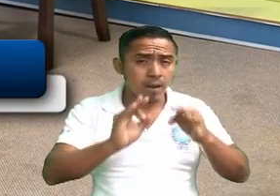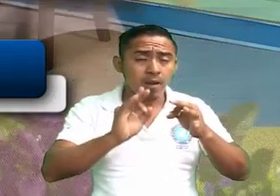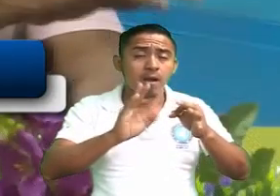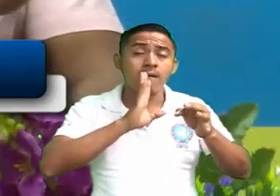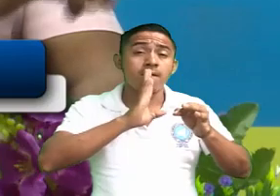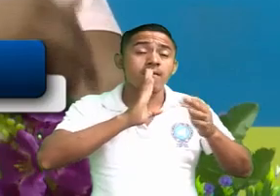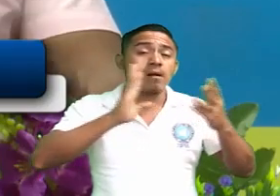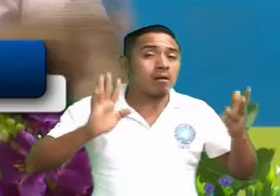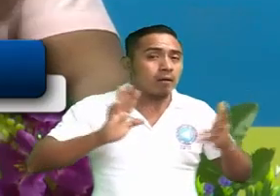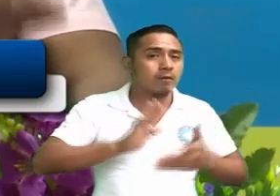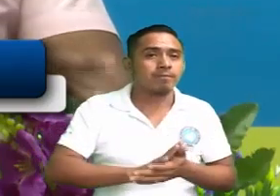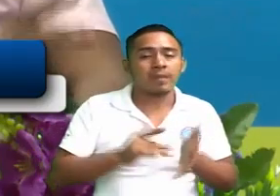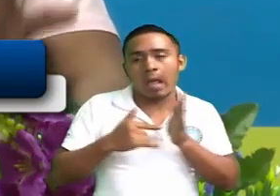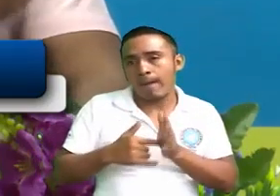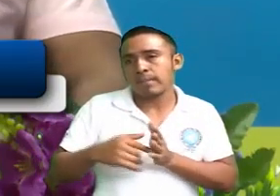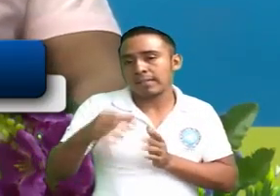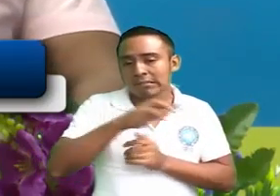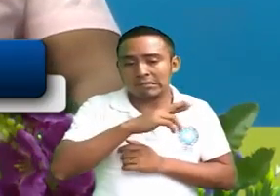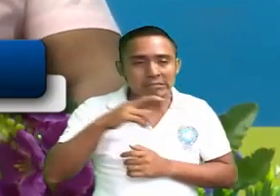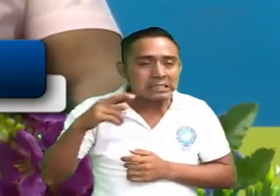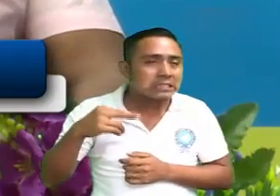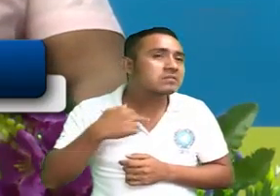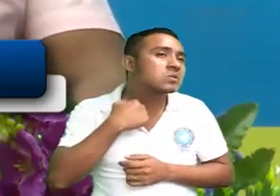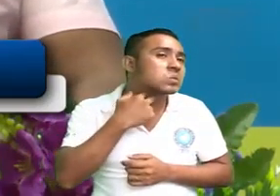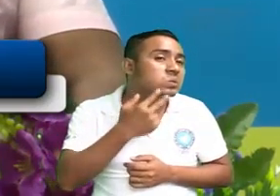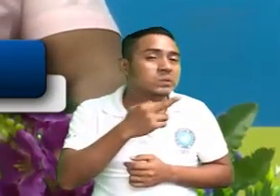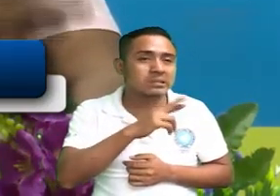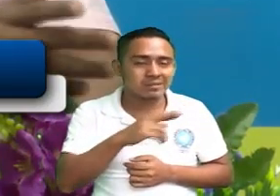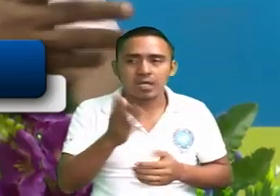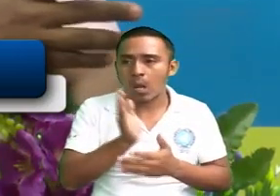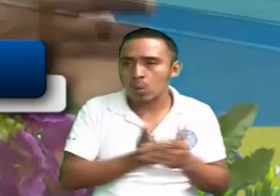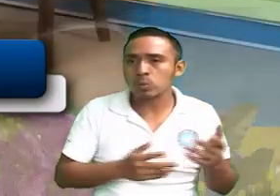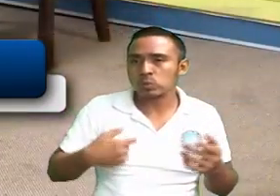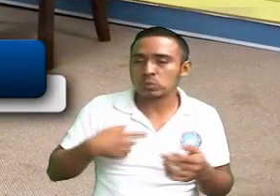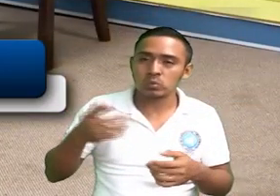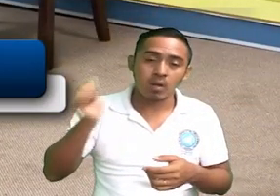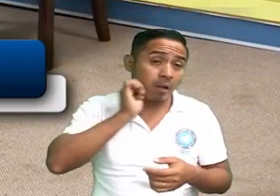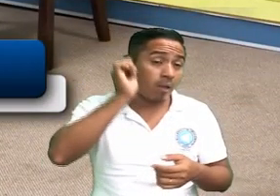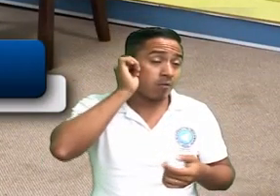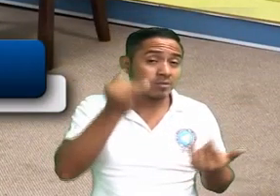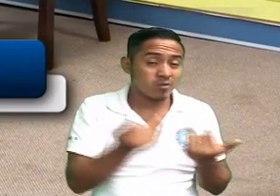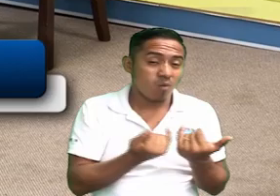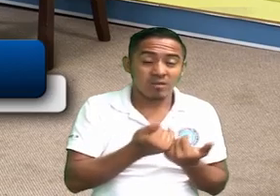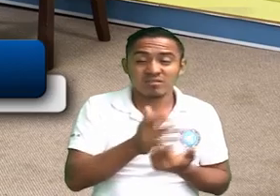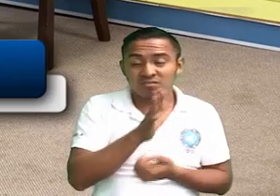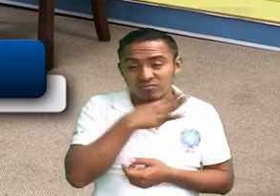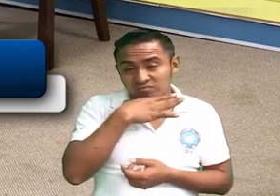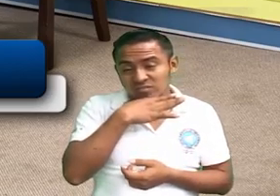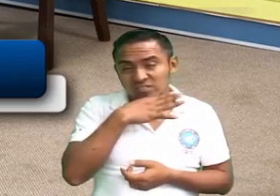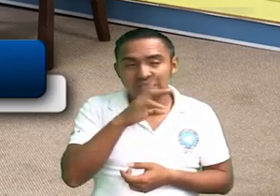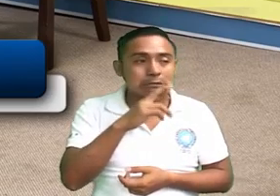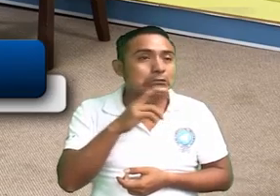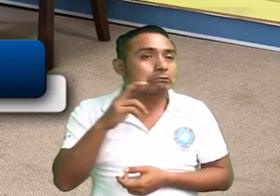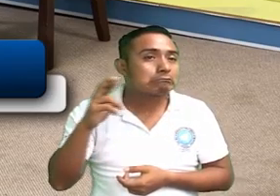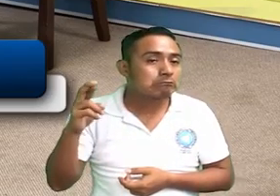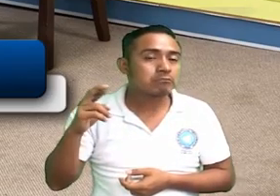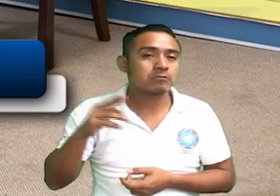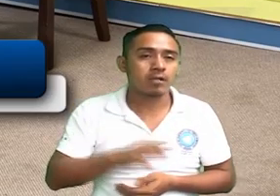niños. ¿A qué edad podemos decir, licenciada, que los niños ya deben hablar perfectamente